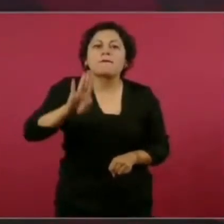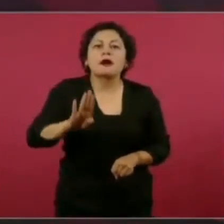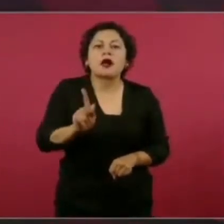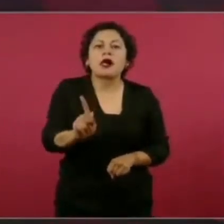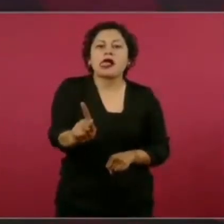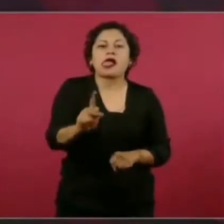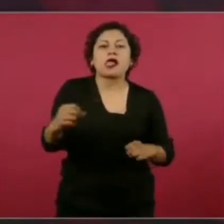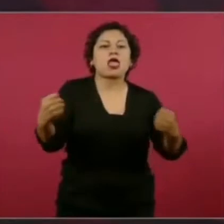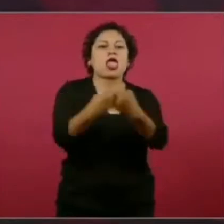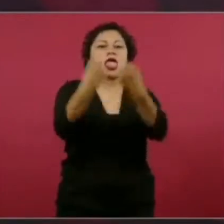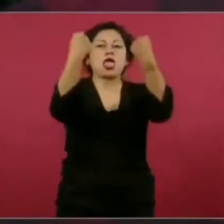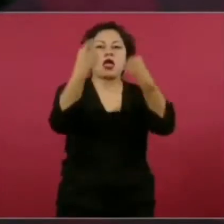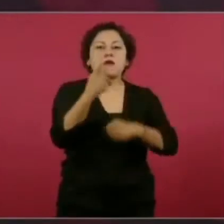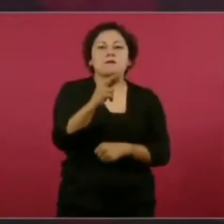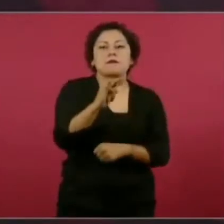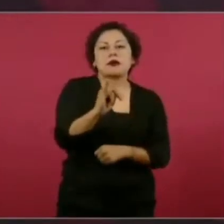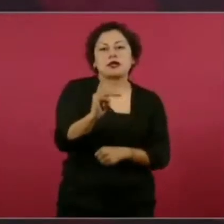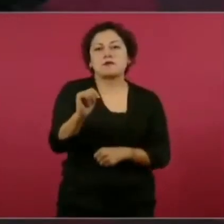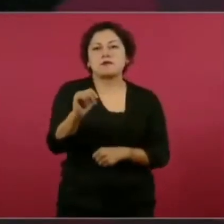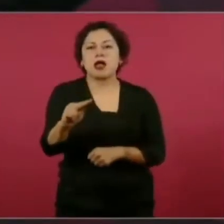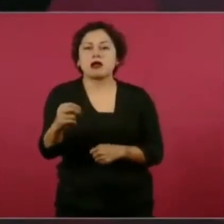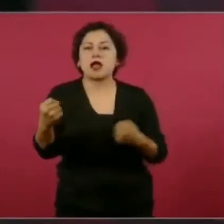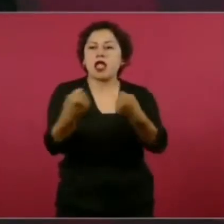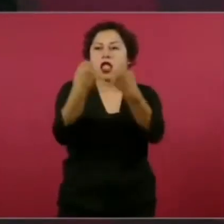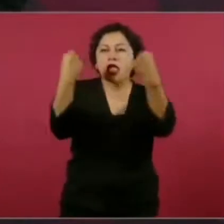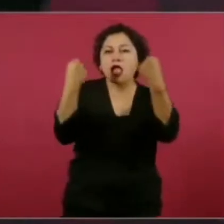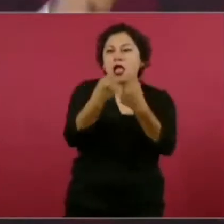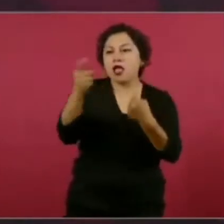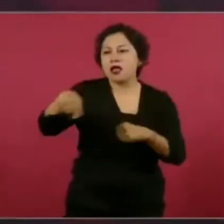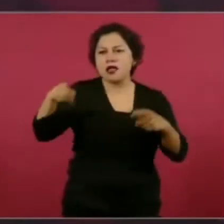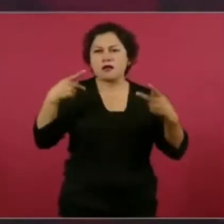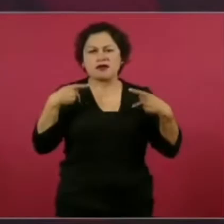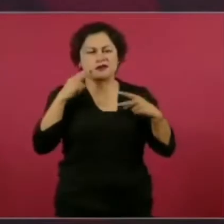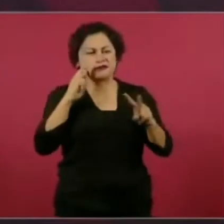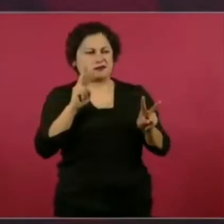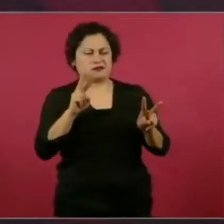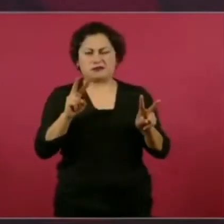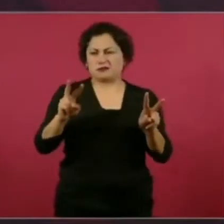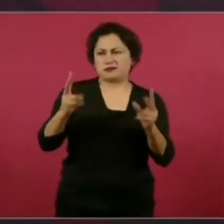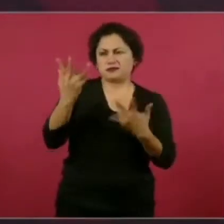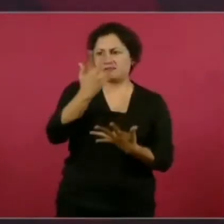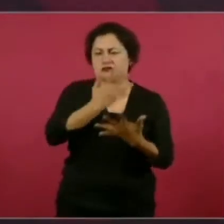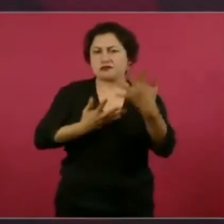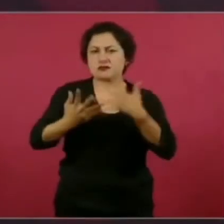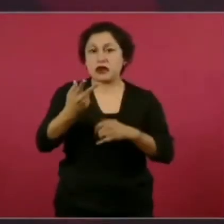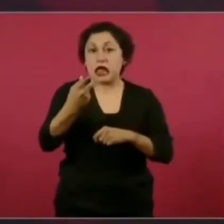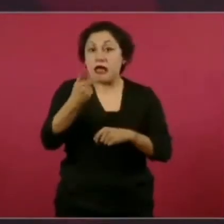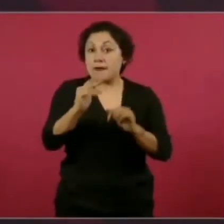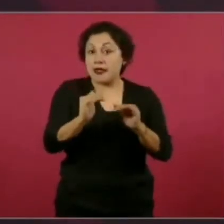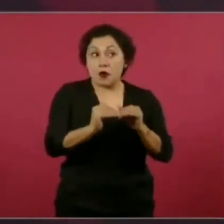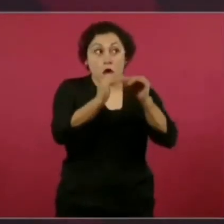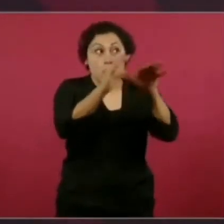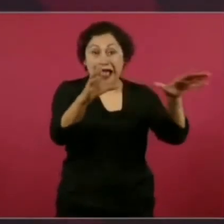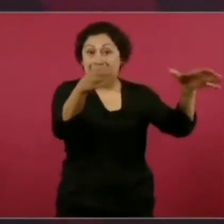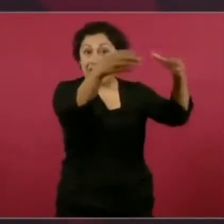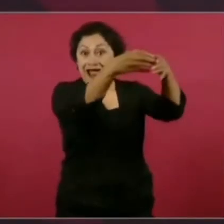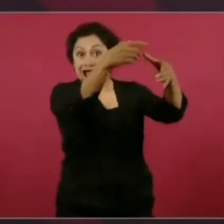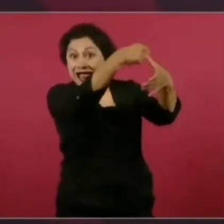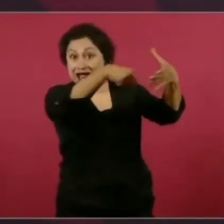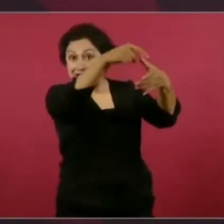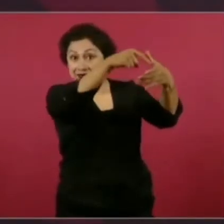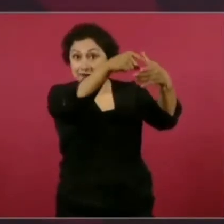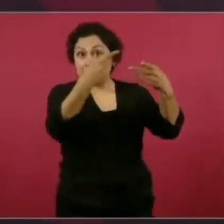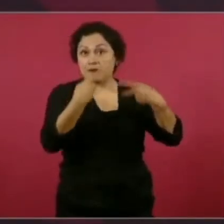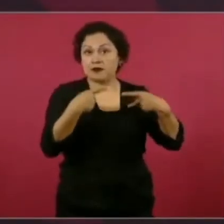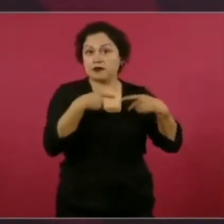arriba, desde Salinas, empezaron a actuar de manera